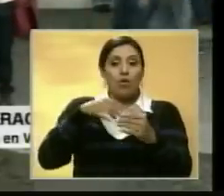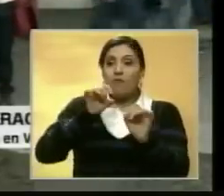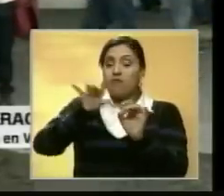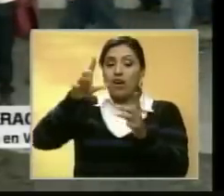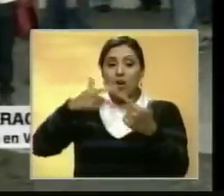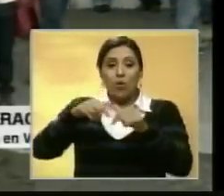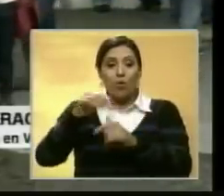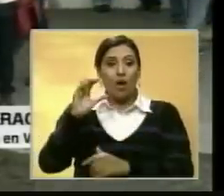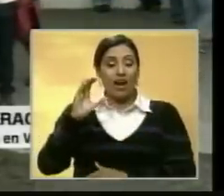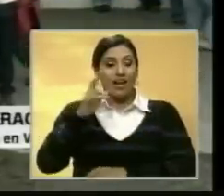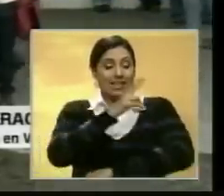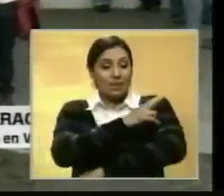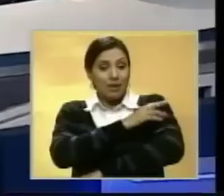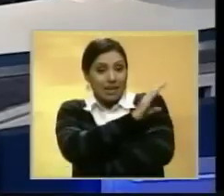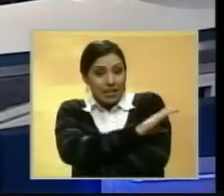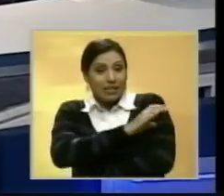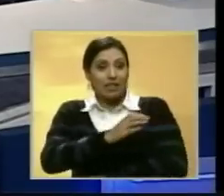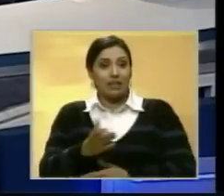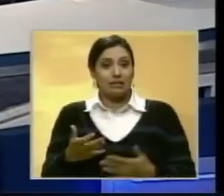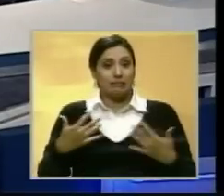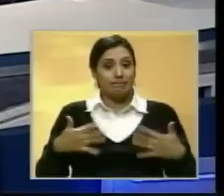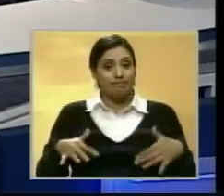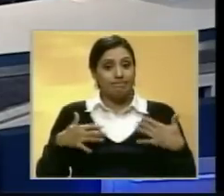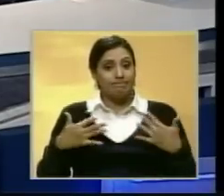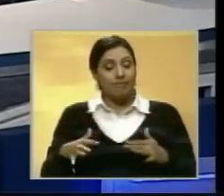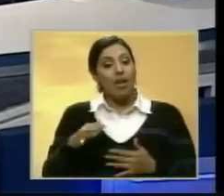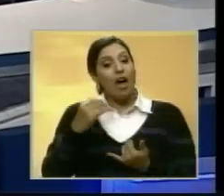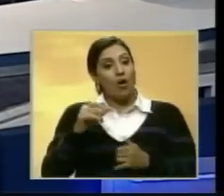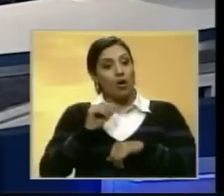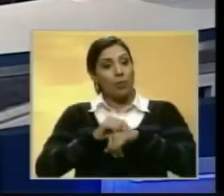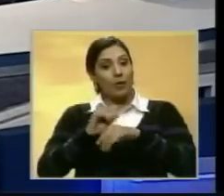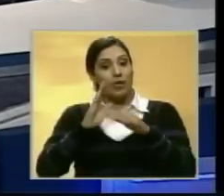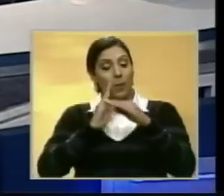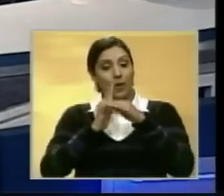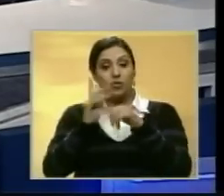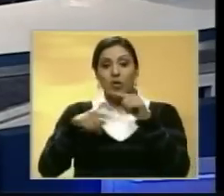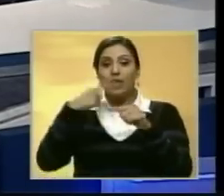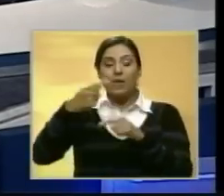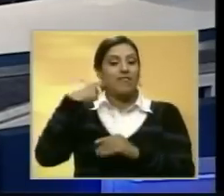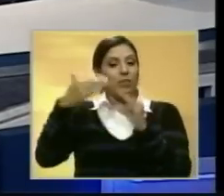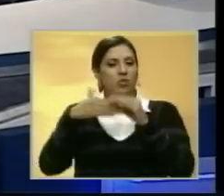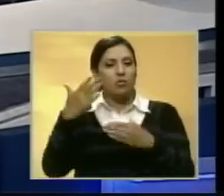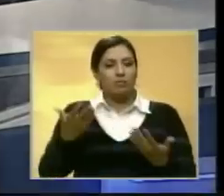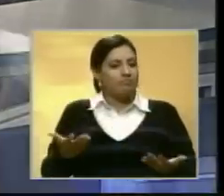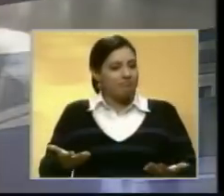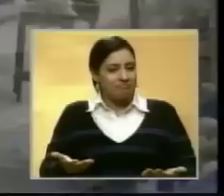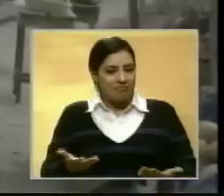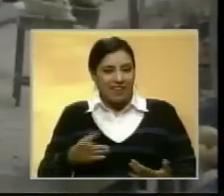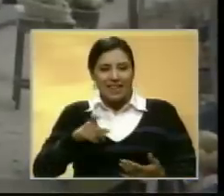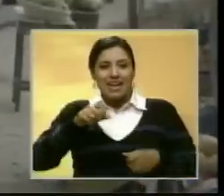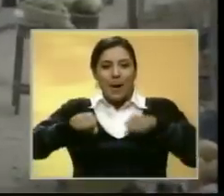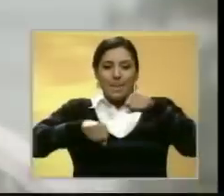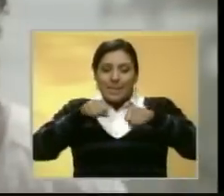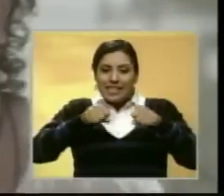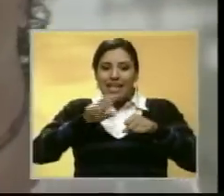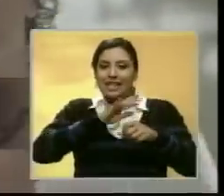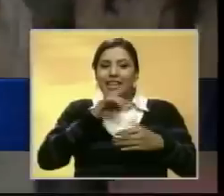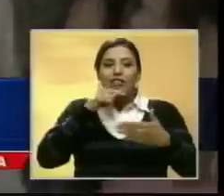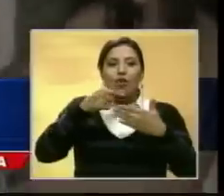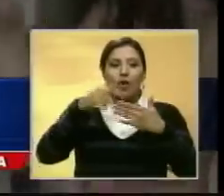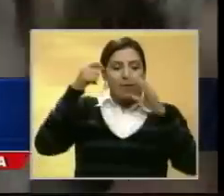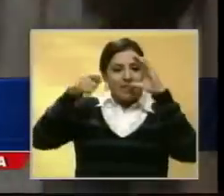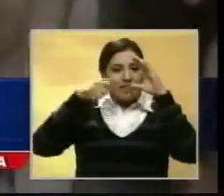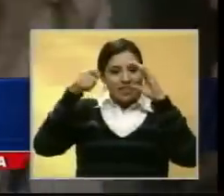seguro del HCM. Es momento de hacer una nueva pausa. Y en Estrenos y Estrellas, la bicicleta ya tiene